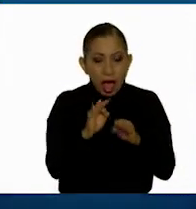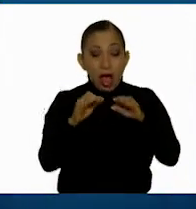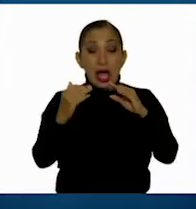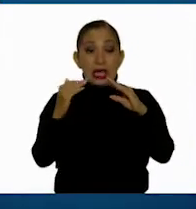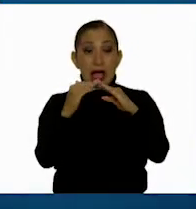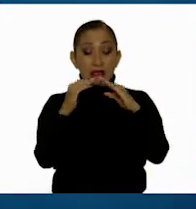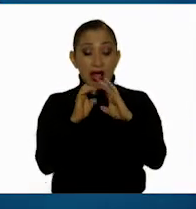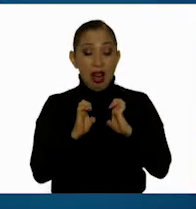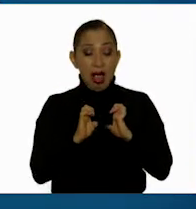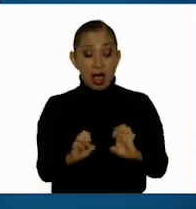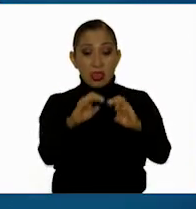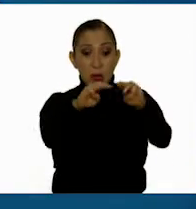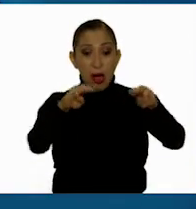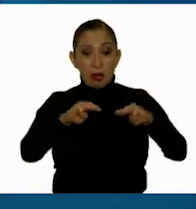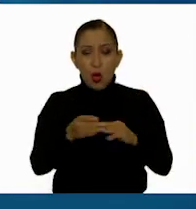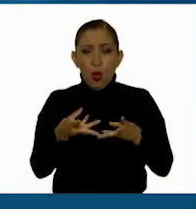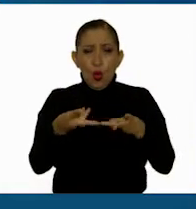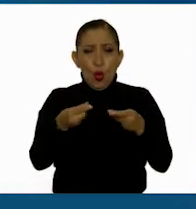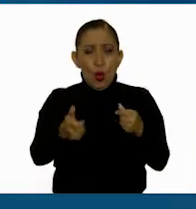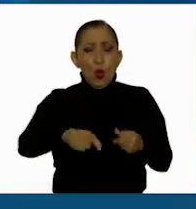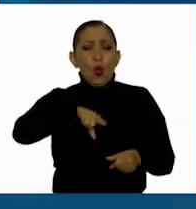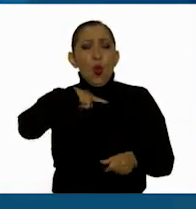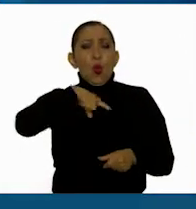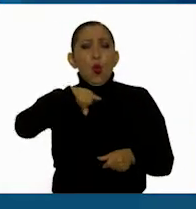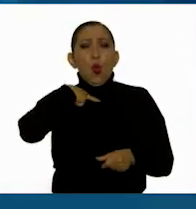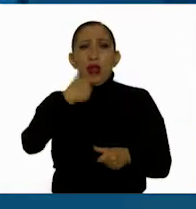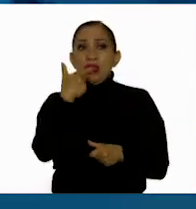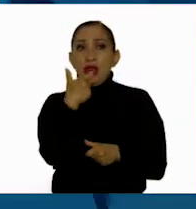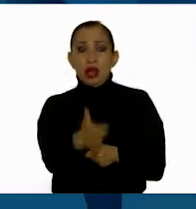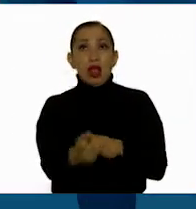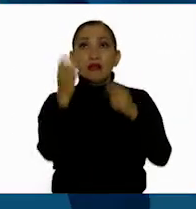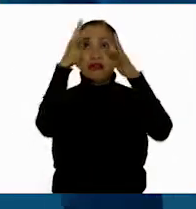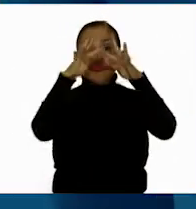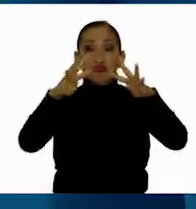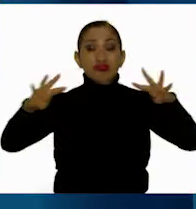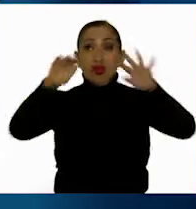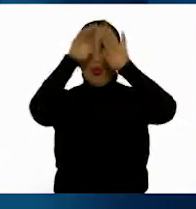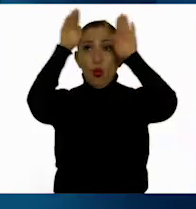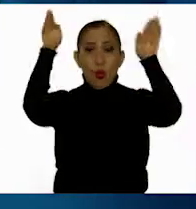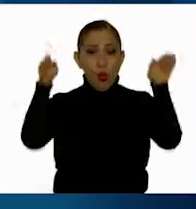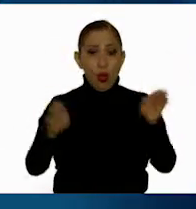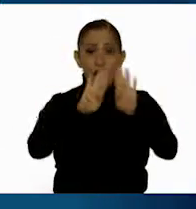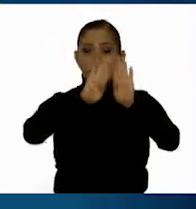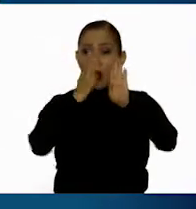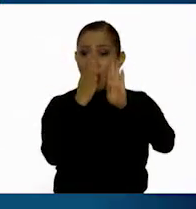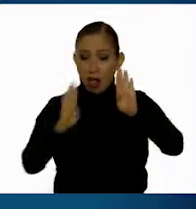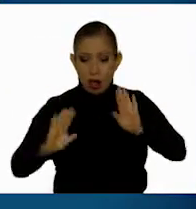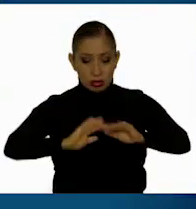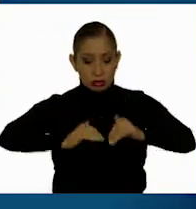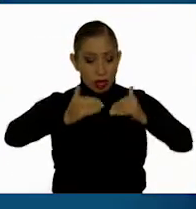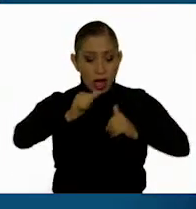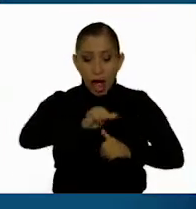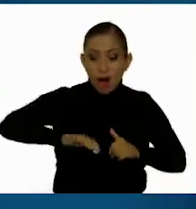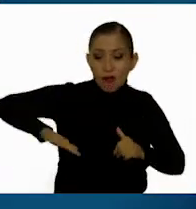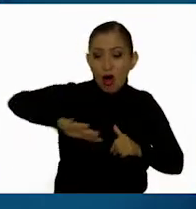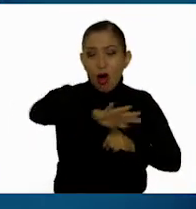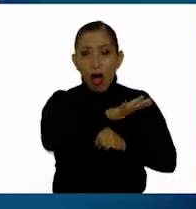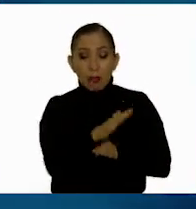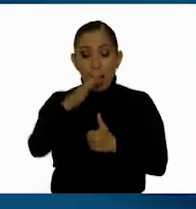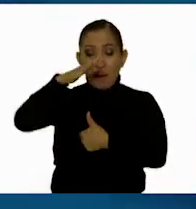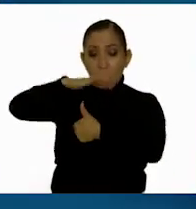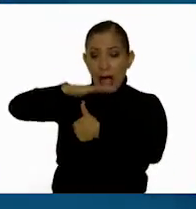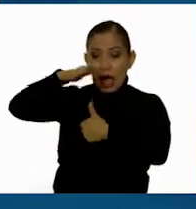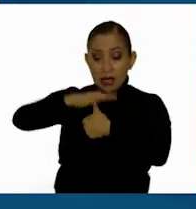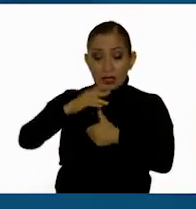casas elegantes implica una fortuna. Cortinajes, armarios y biombos, arcones y tapices, juegos de mesa